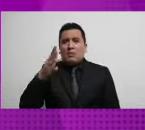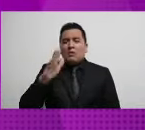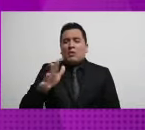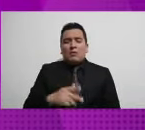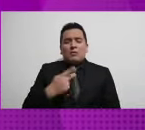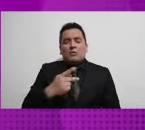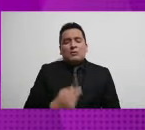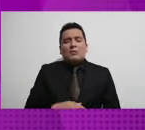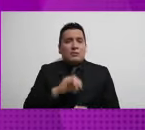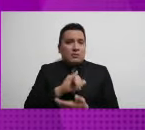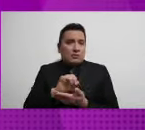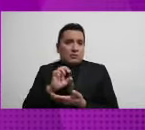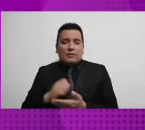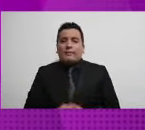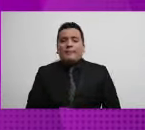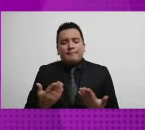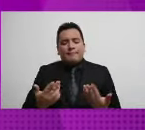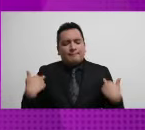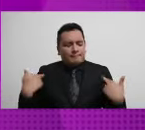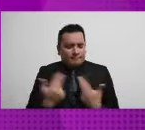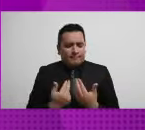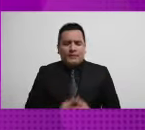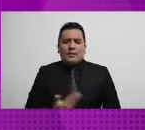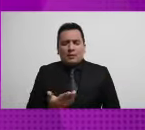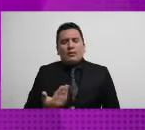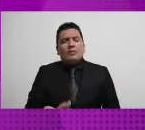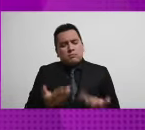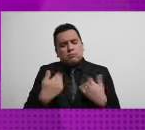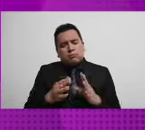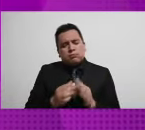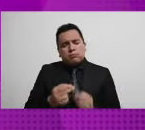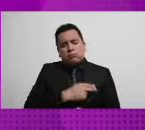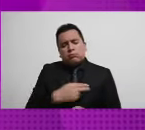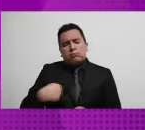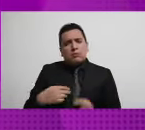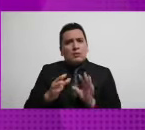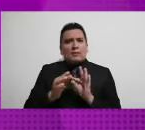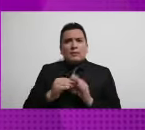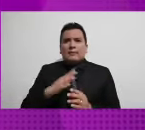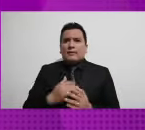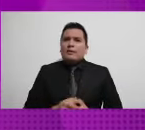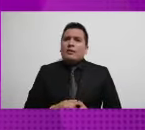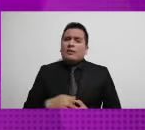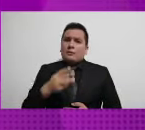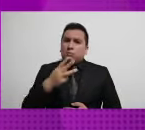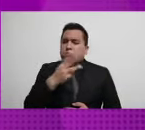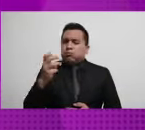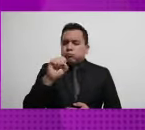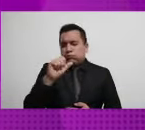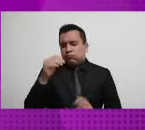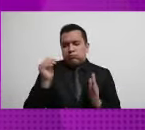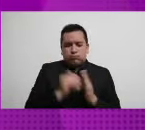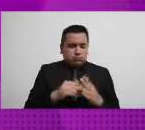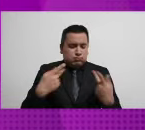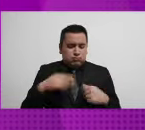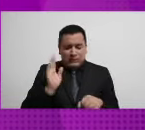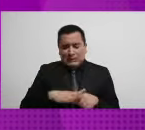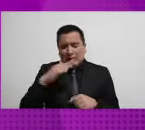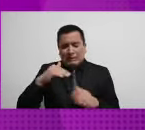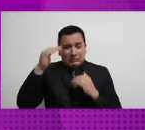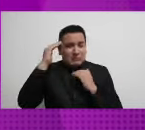Instituto Electoral de Coahuila. Maestra Georgina Aguirre, ya hemos comentado que son más de